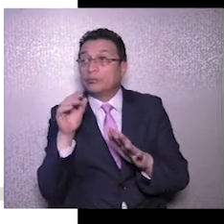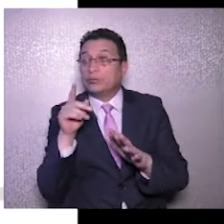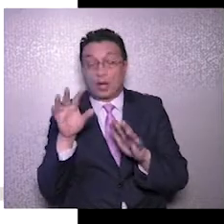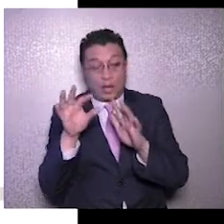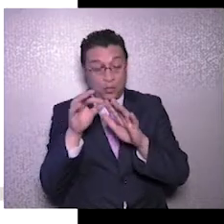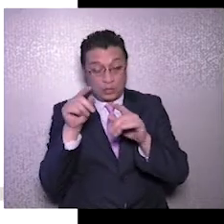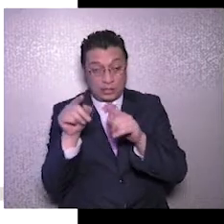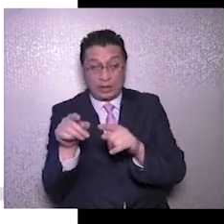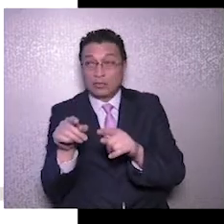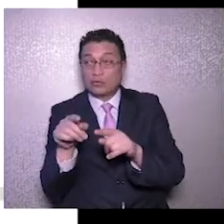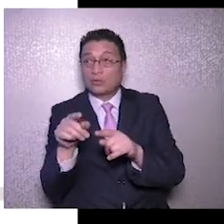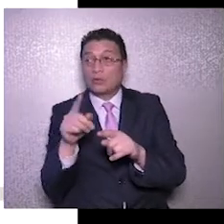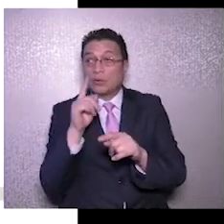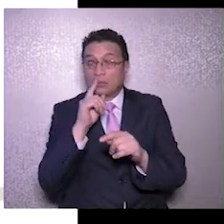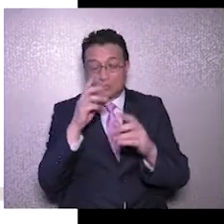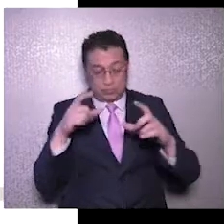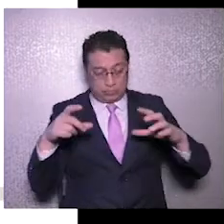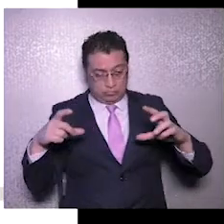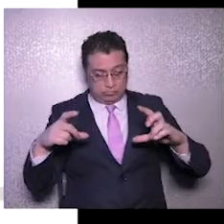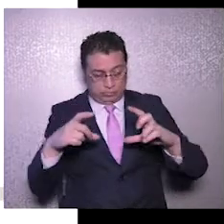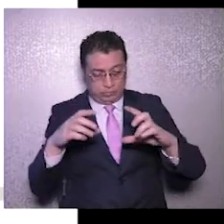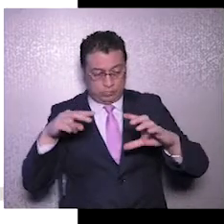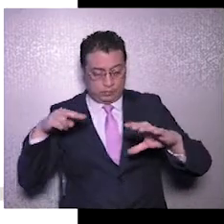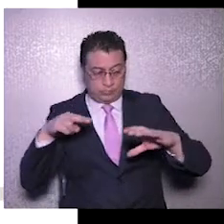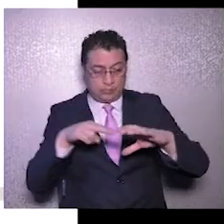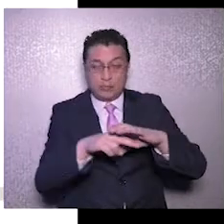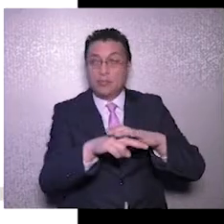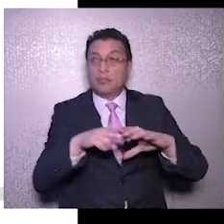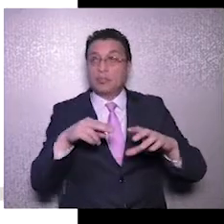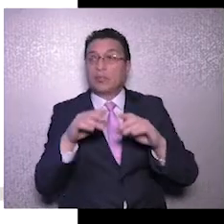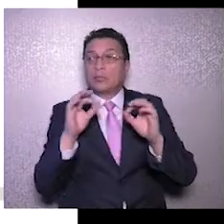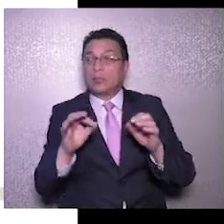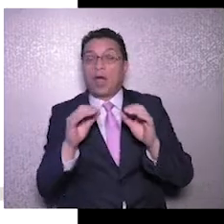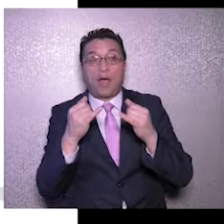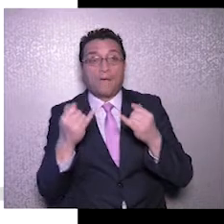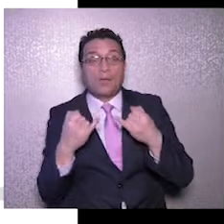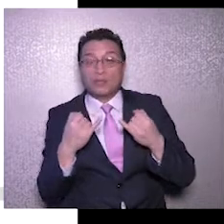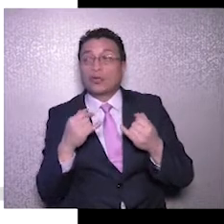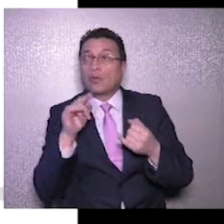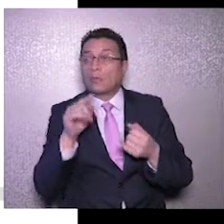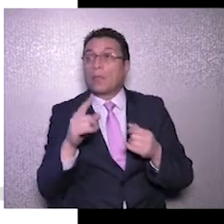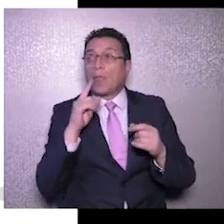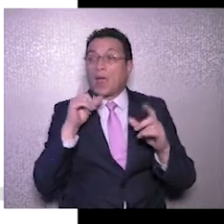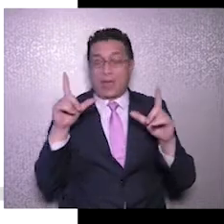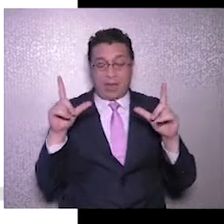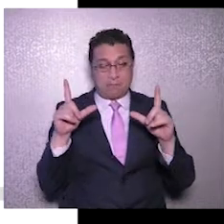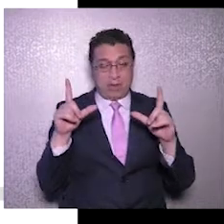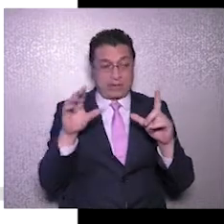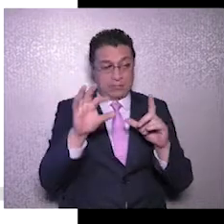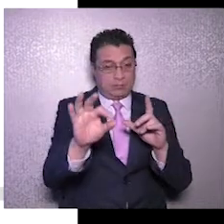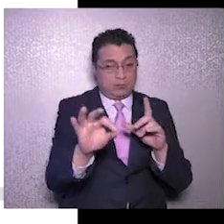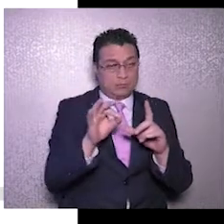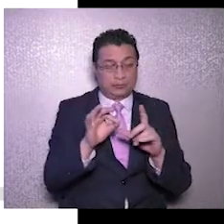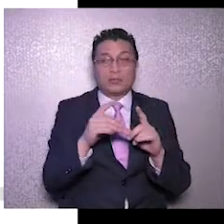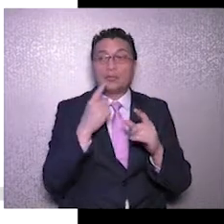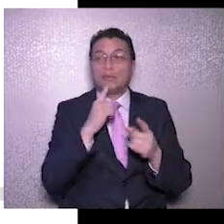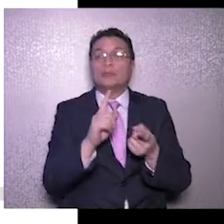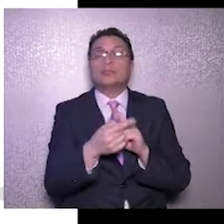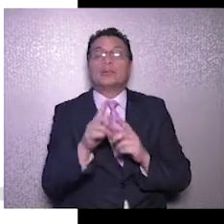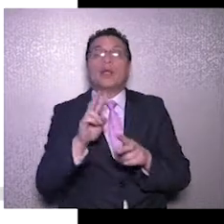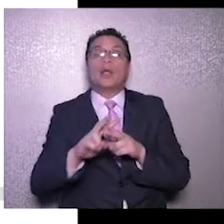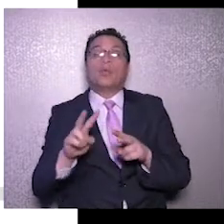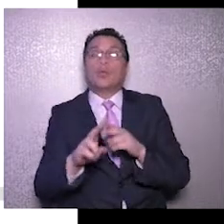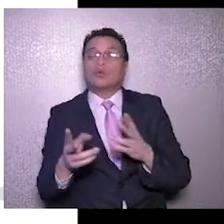eso. No irradia al paciente, no le pone rayos X, lo mete en tu resonador y uno obtiene la imagen simplemente resolviendo esta